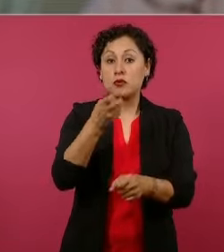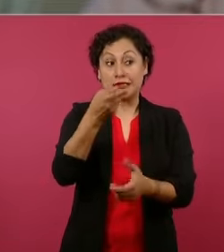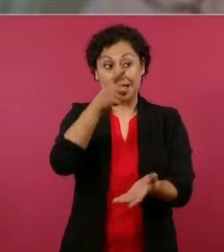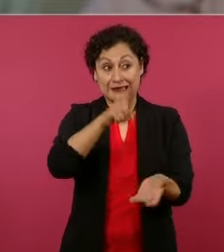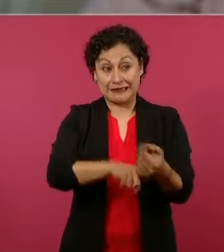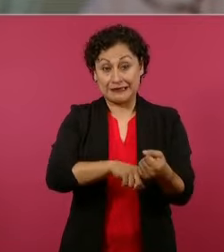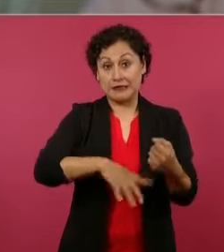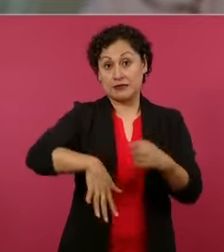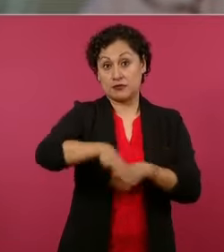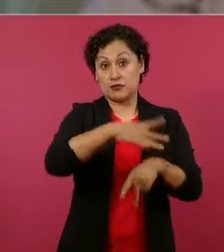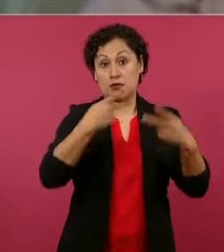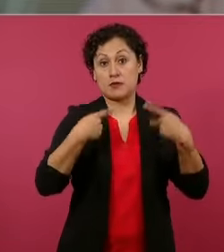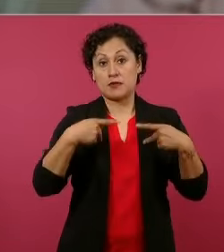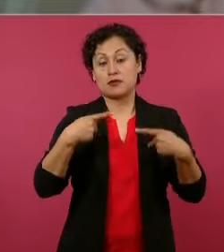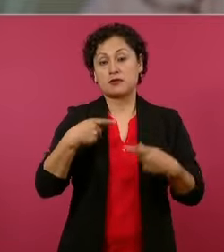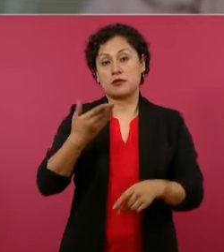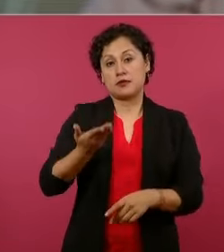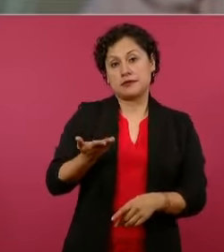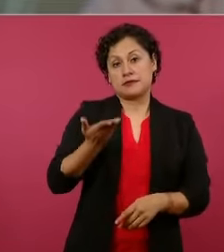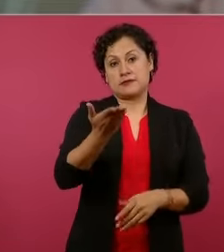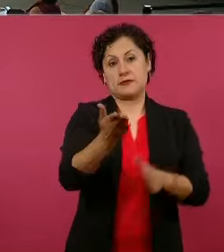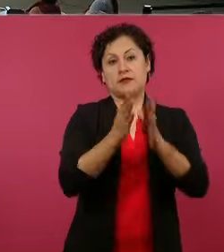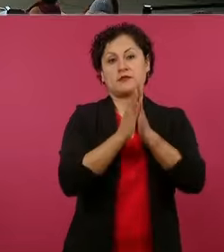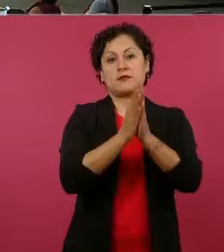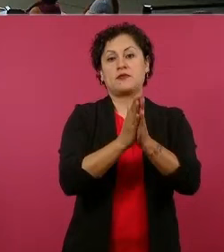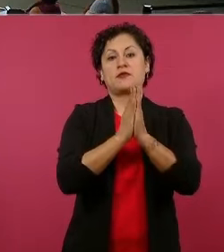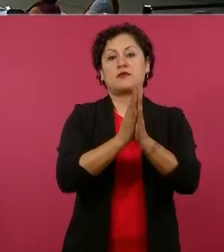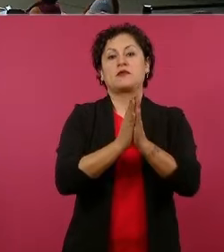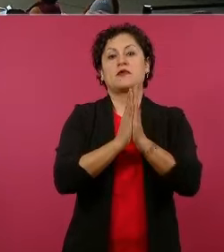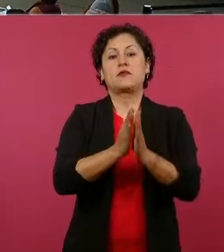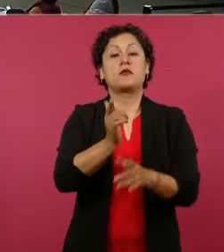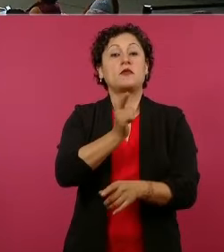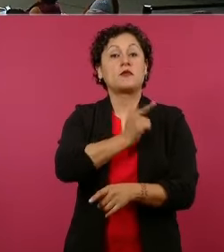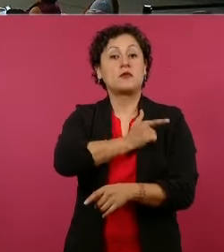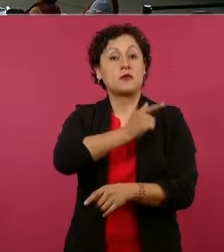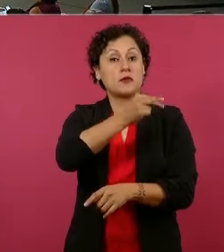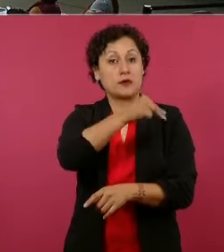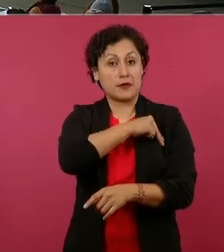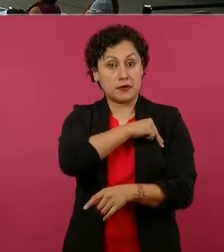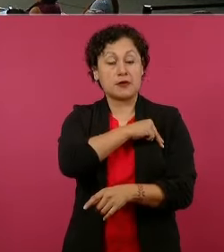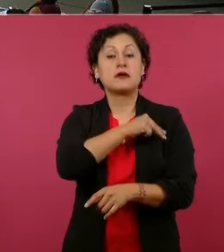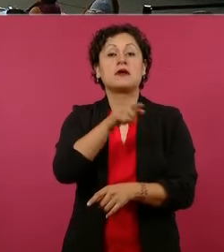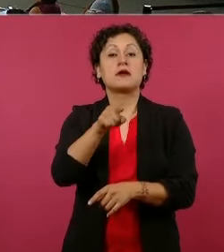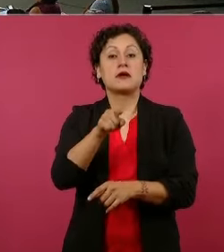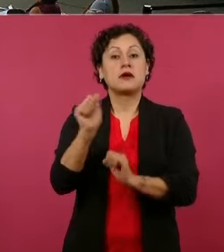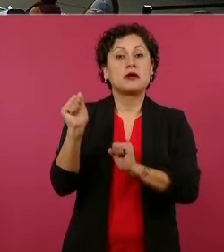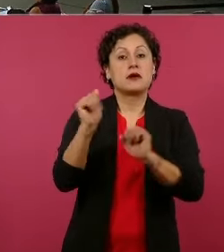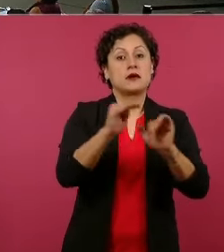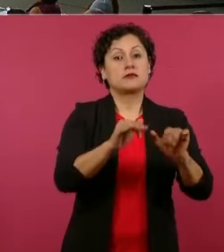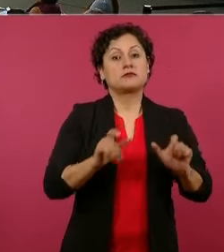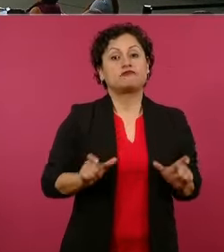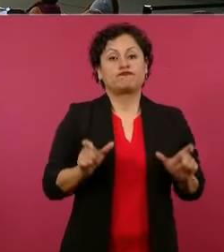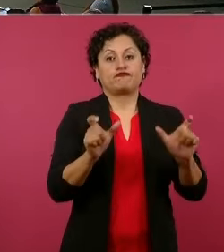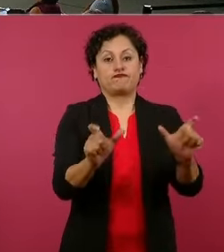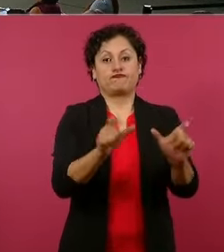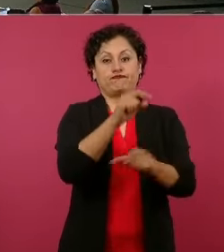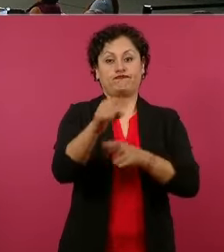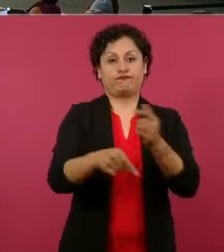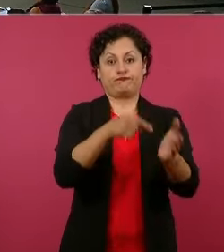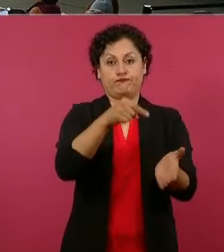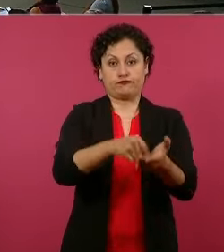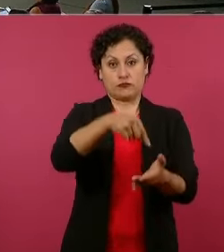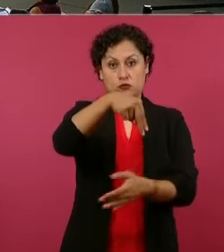García Es que la guardia nacional haga un operativo especial en ese municipio de Nuevo